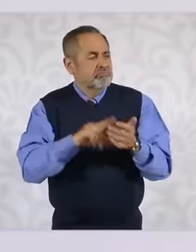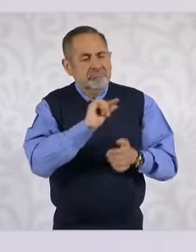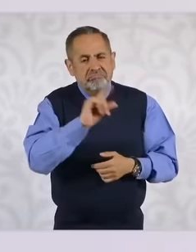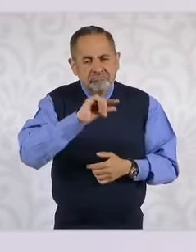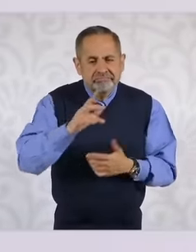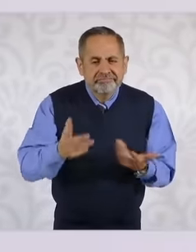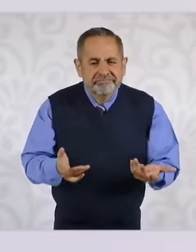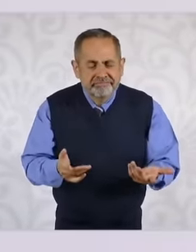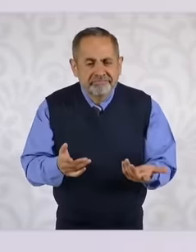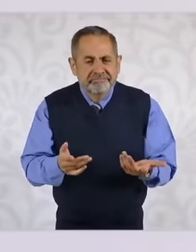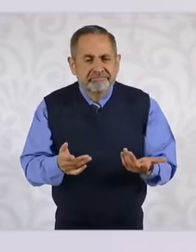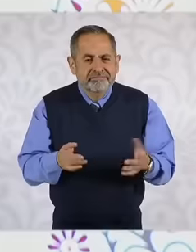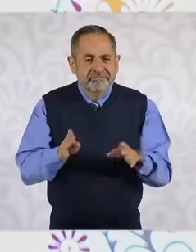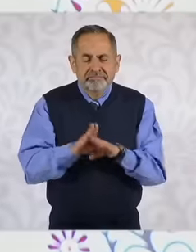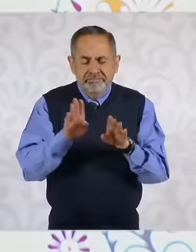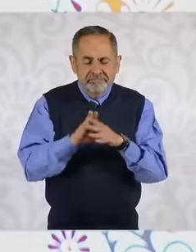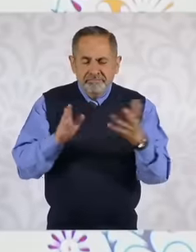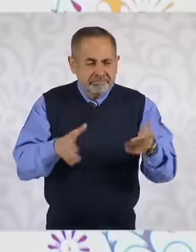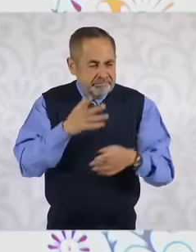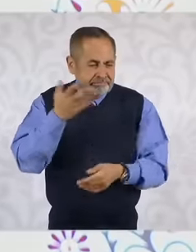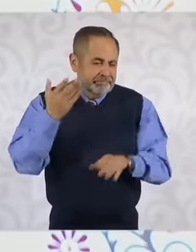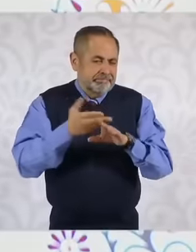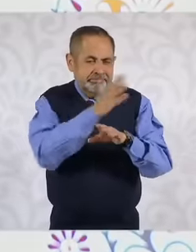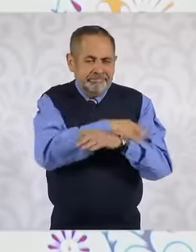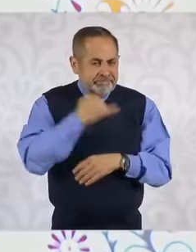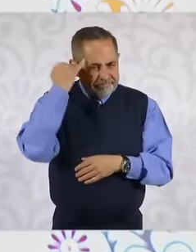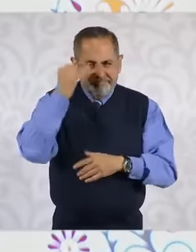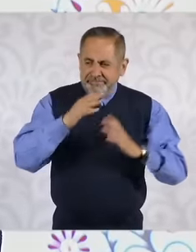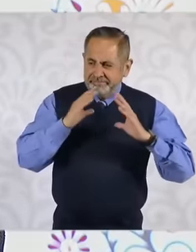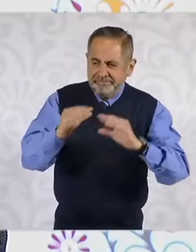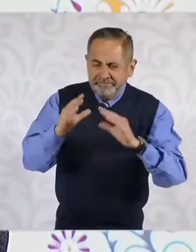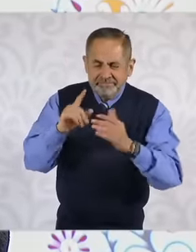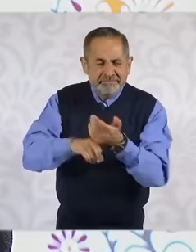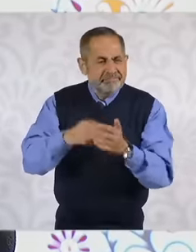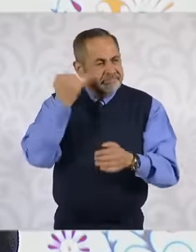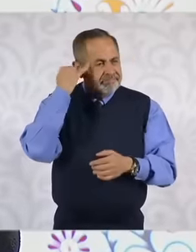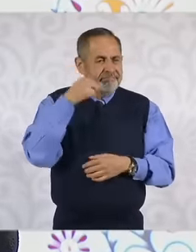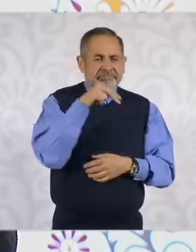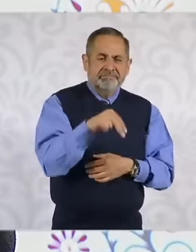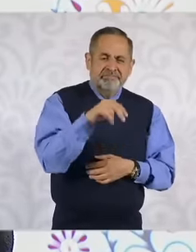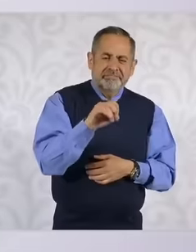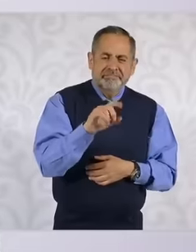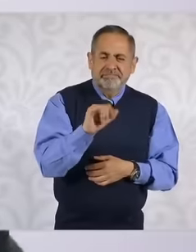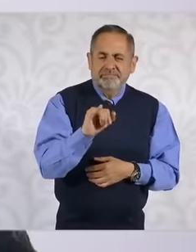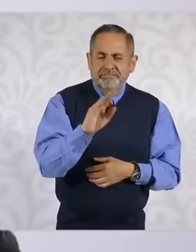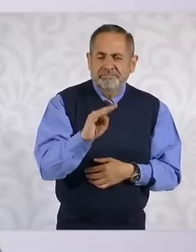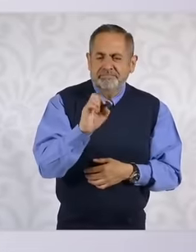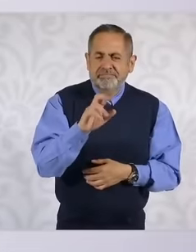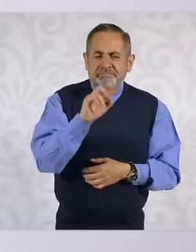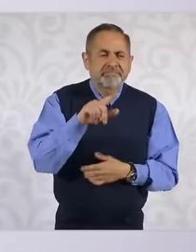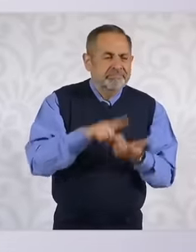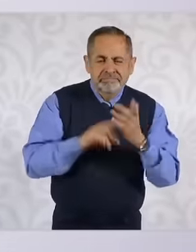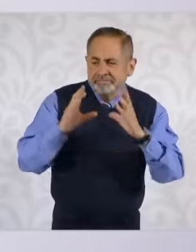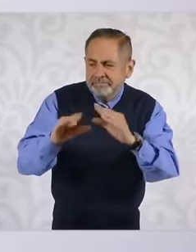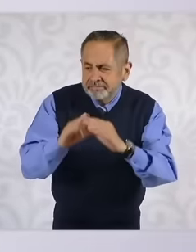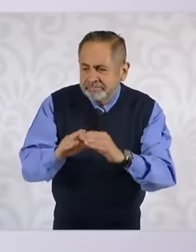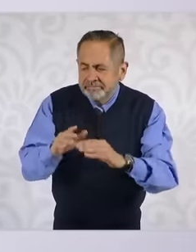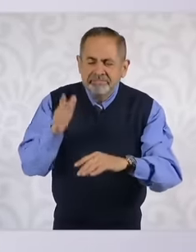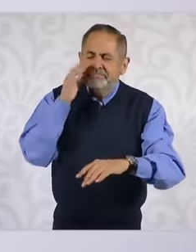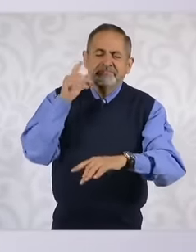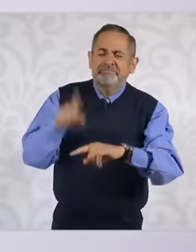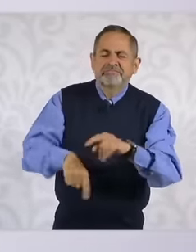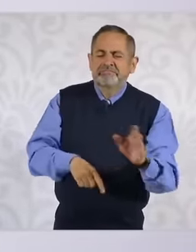excelencia, que fue toda la idea educativa del neoliberalismo, de reducir